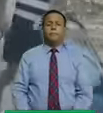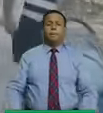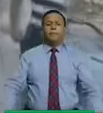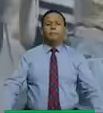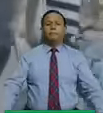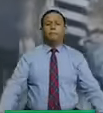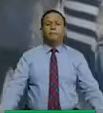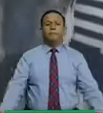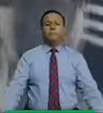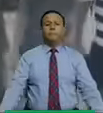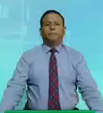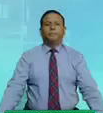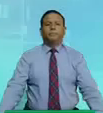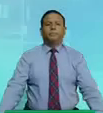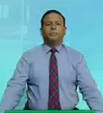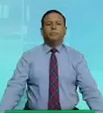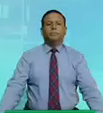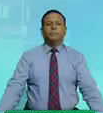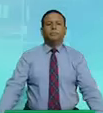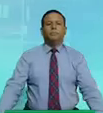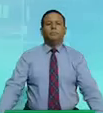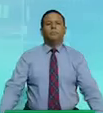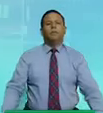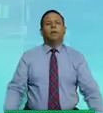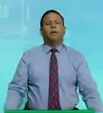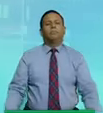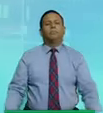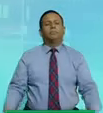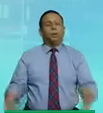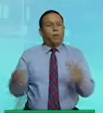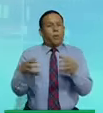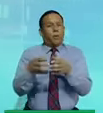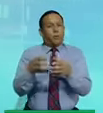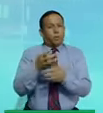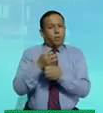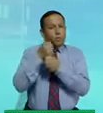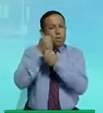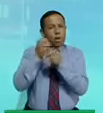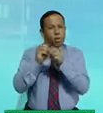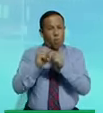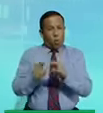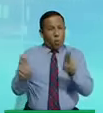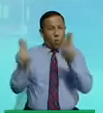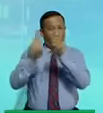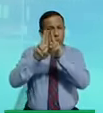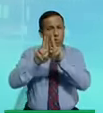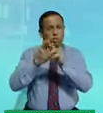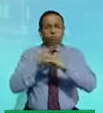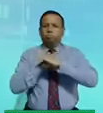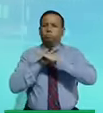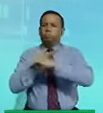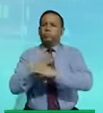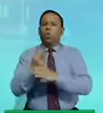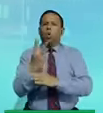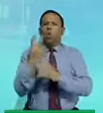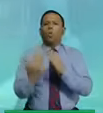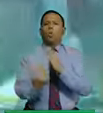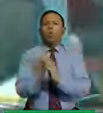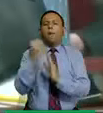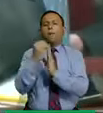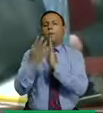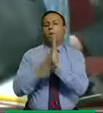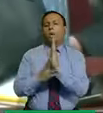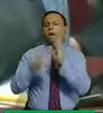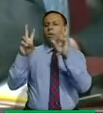Wilber Quiñones. El Consejo de Seguridad de la ONU rechazó dos nuevos proyectos de resolución